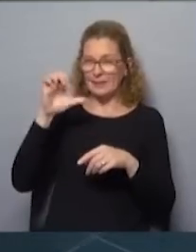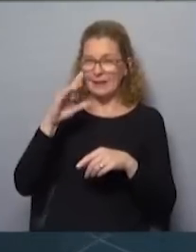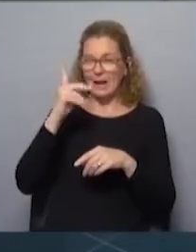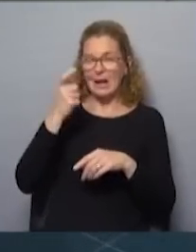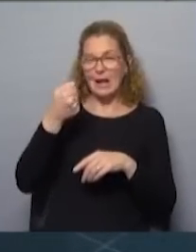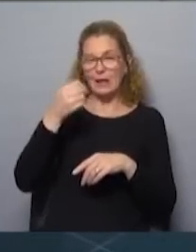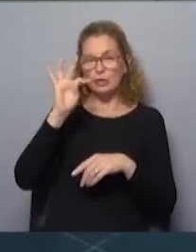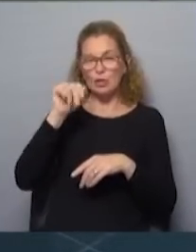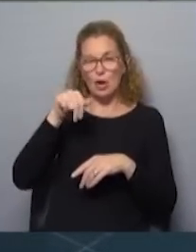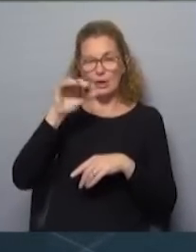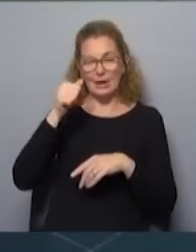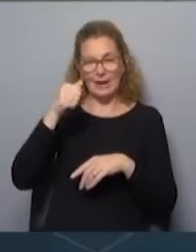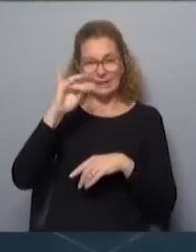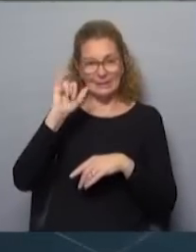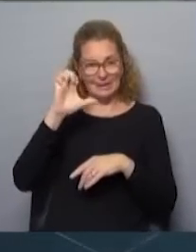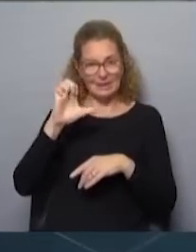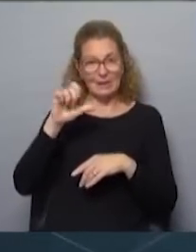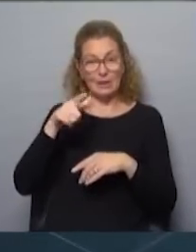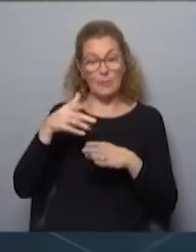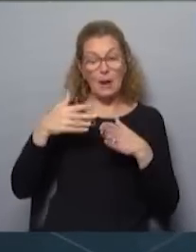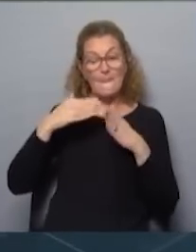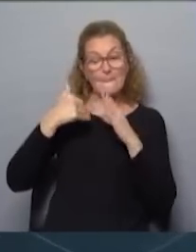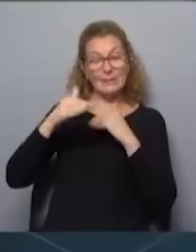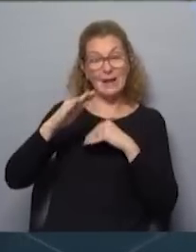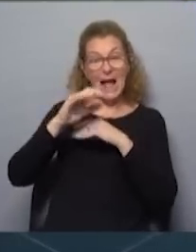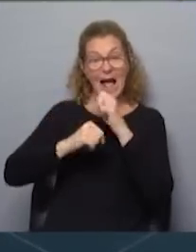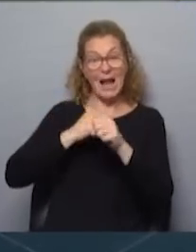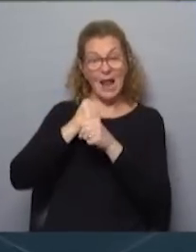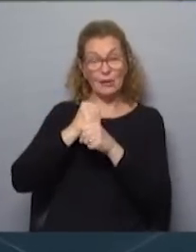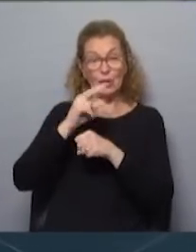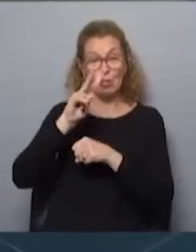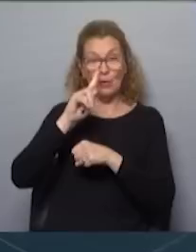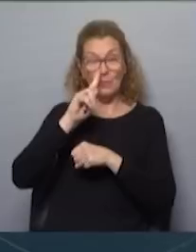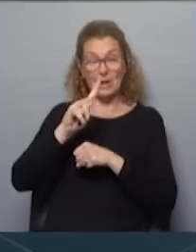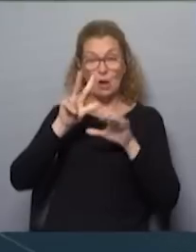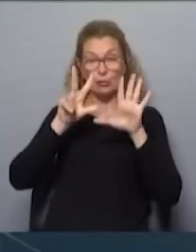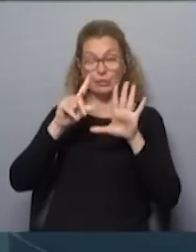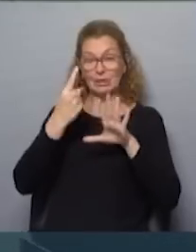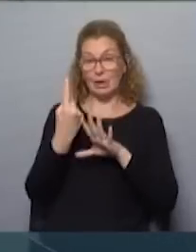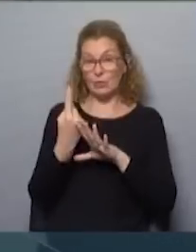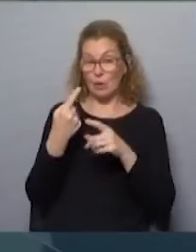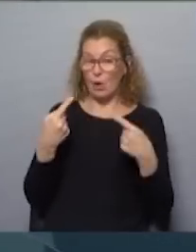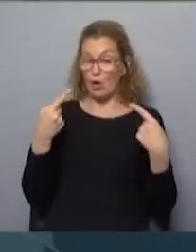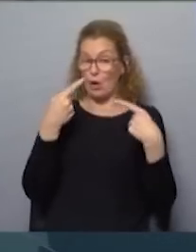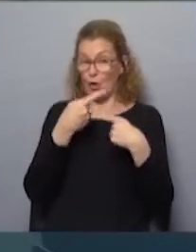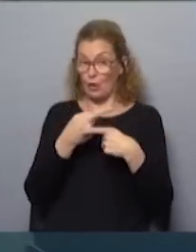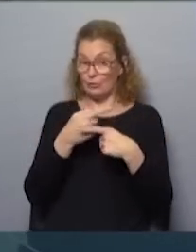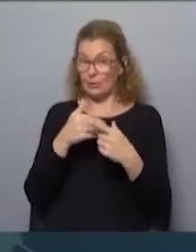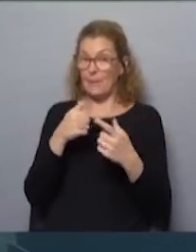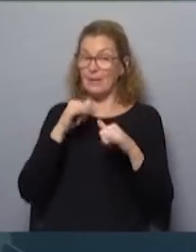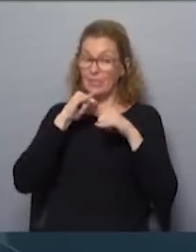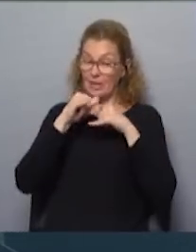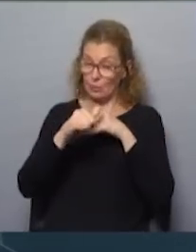extiende la concesión de la terminal especializada de contenedores hasta el año 2000 81 la oposición presentó la denuncia